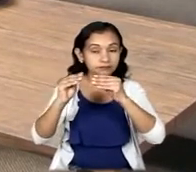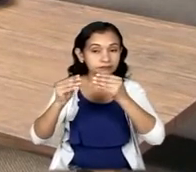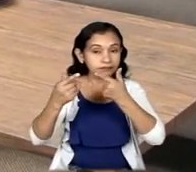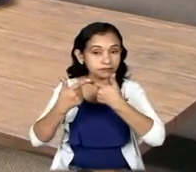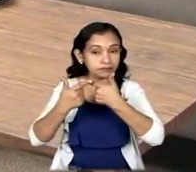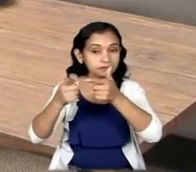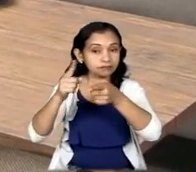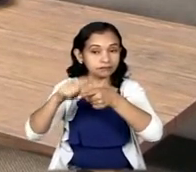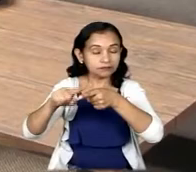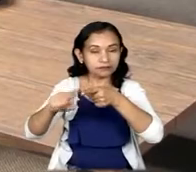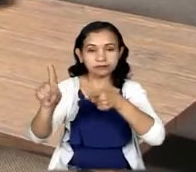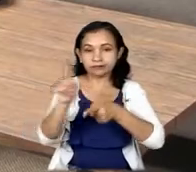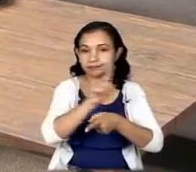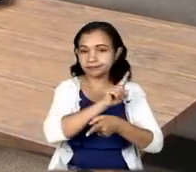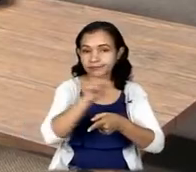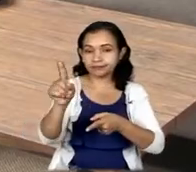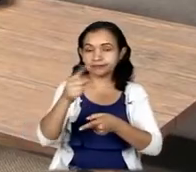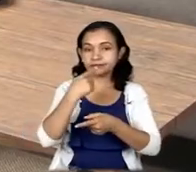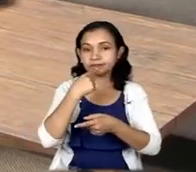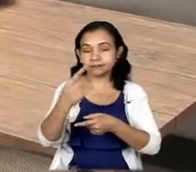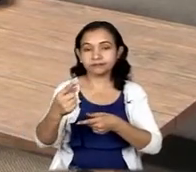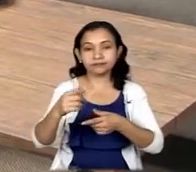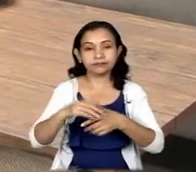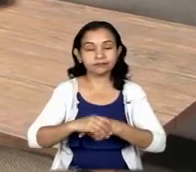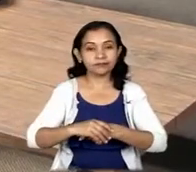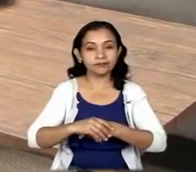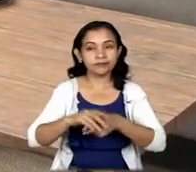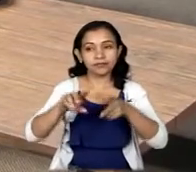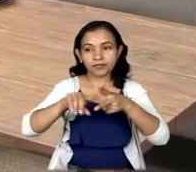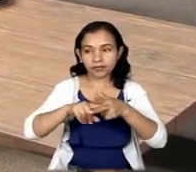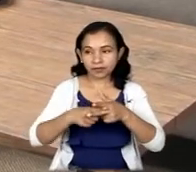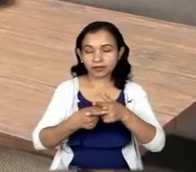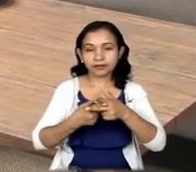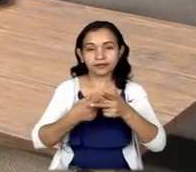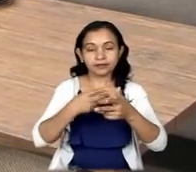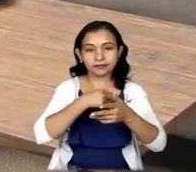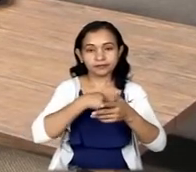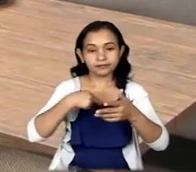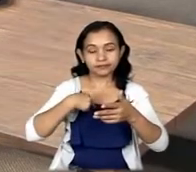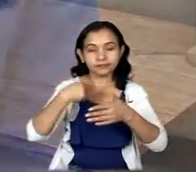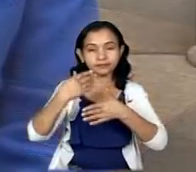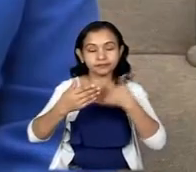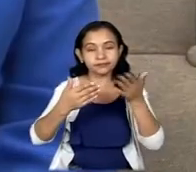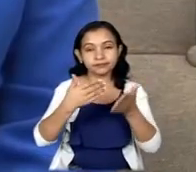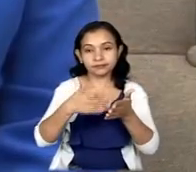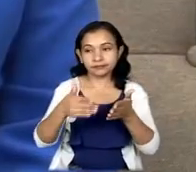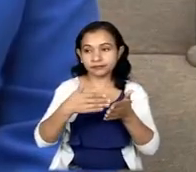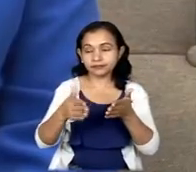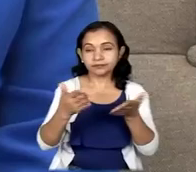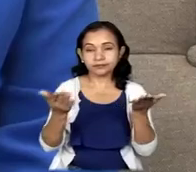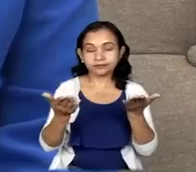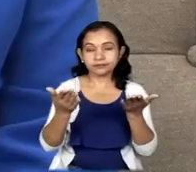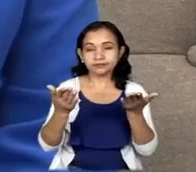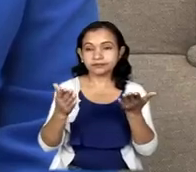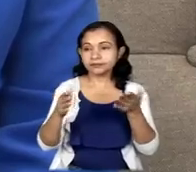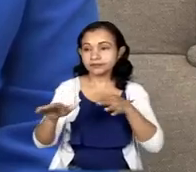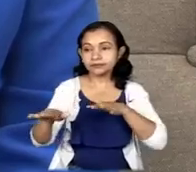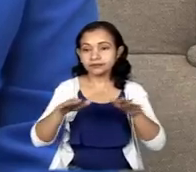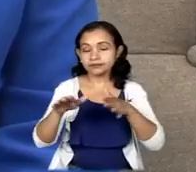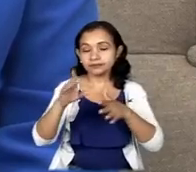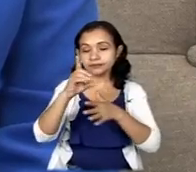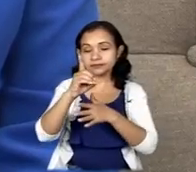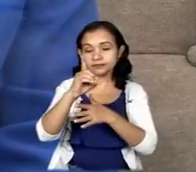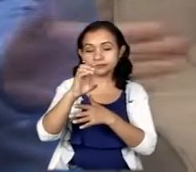educativo dentro de nuestro país. Y inmediatamente emprendemos un proceso que se dice fácil y que no es a través de un